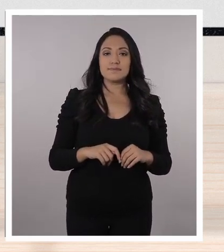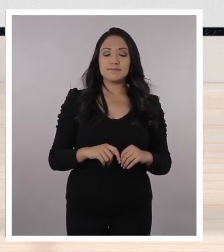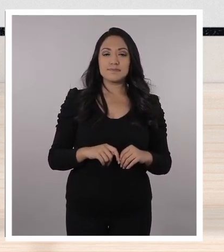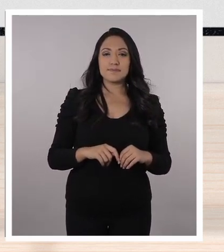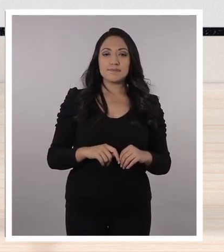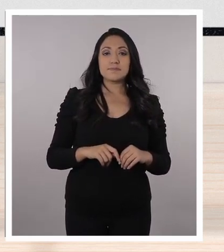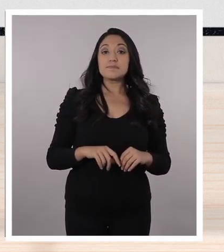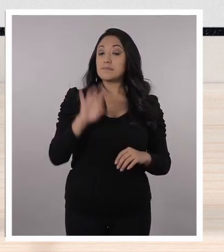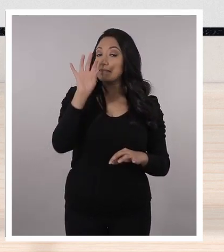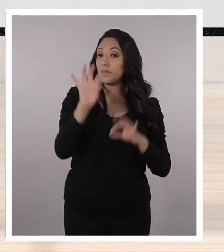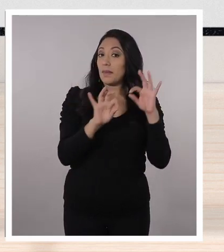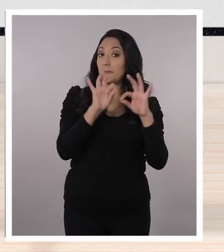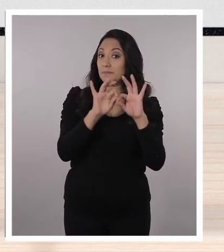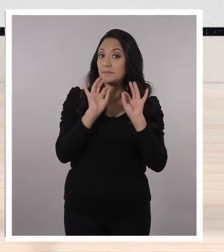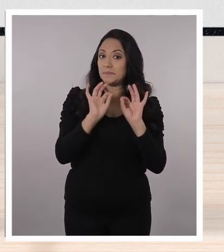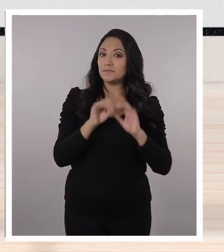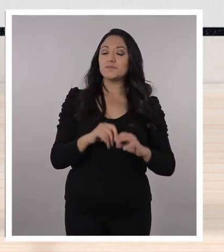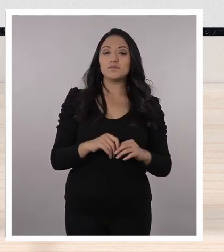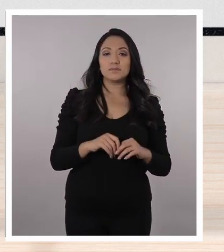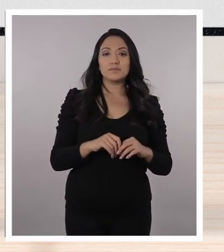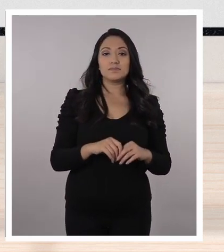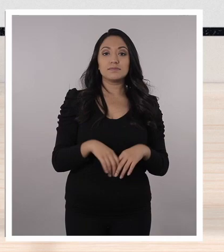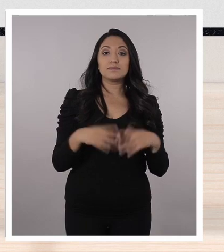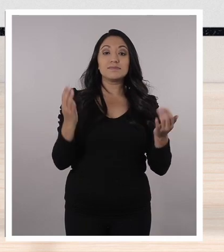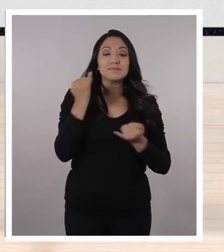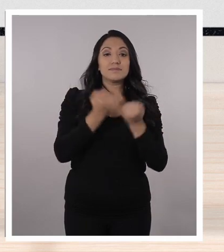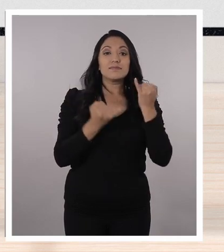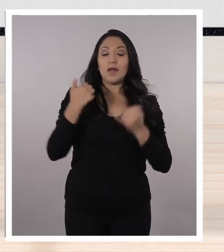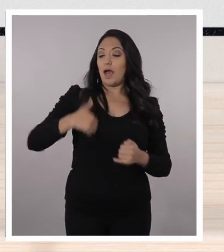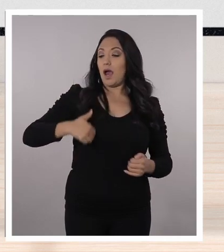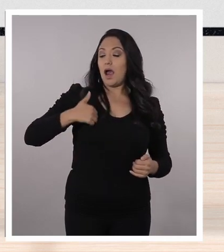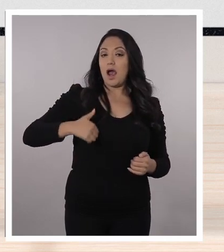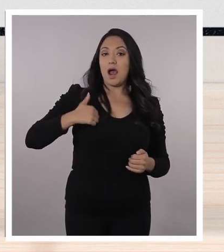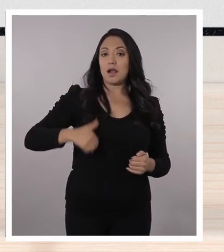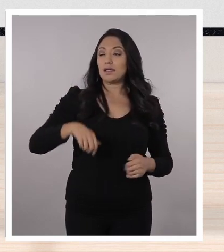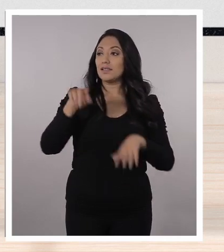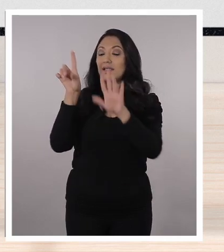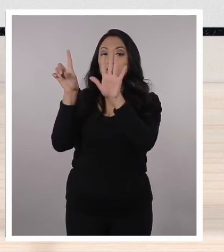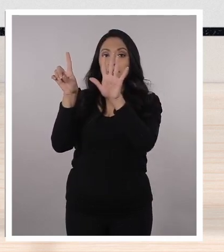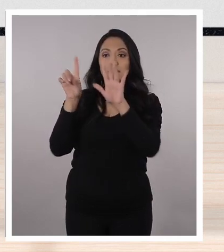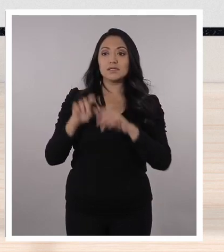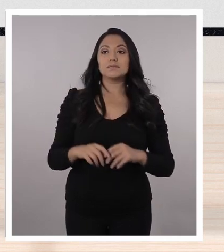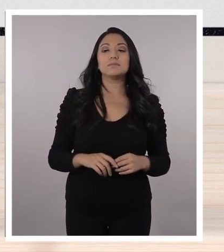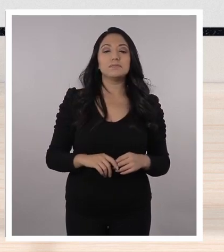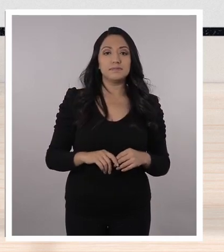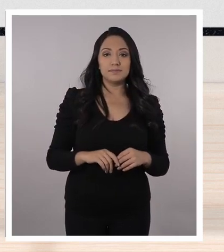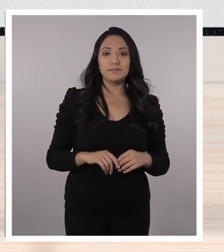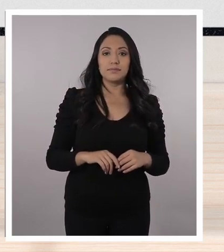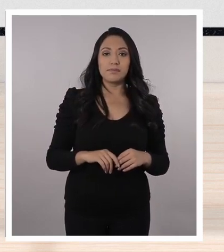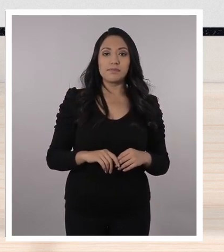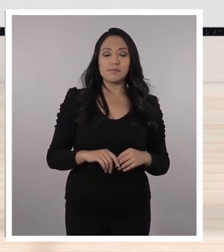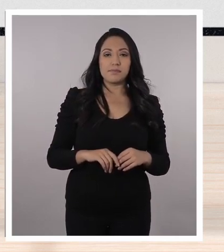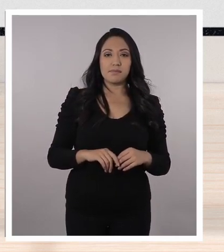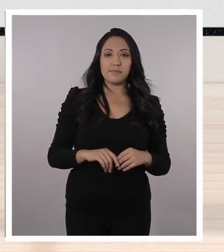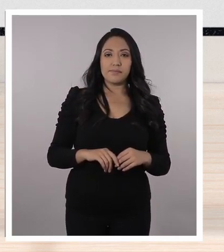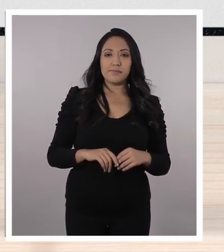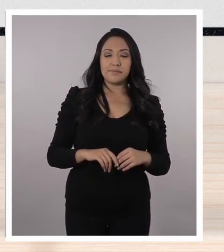8, perfecto. Y por último, Argentina, que son 6.